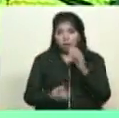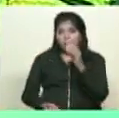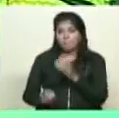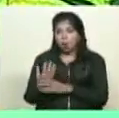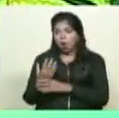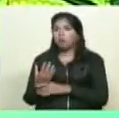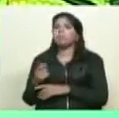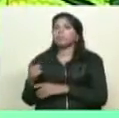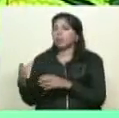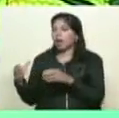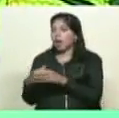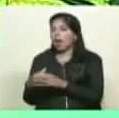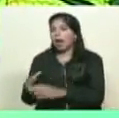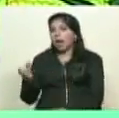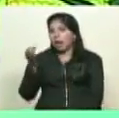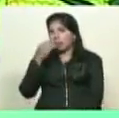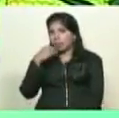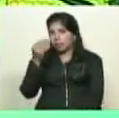Alimentario,